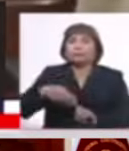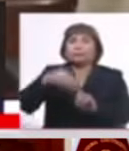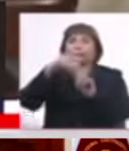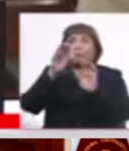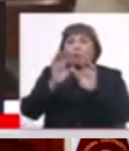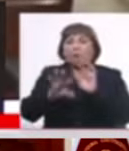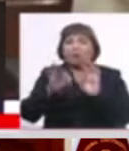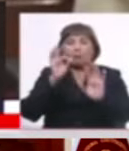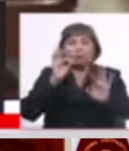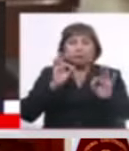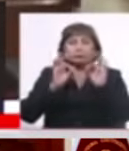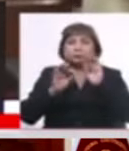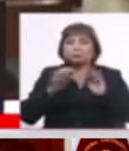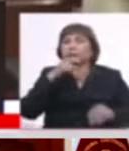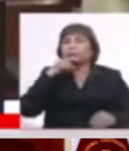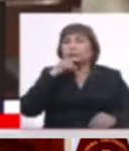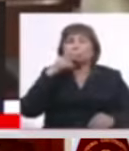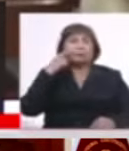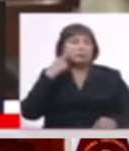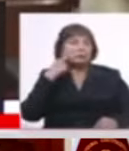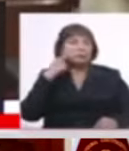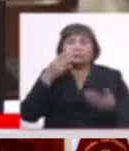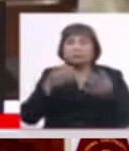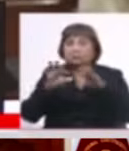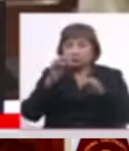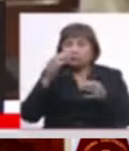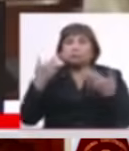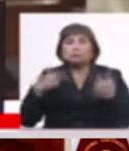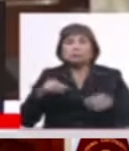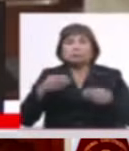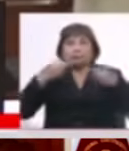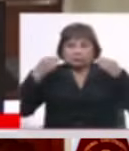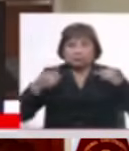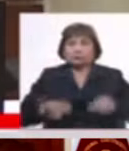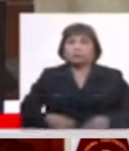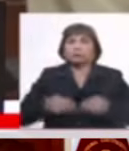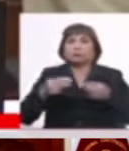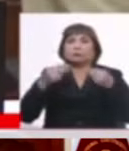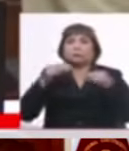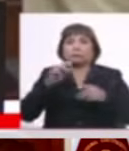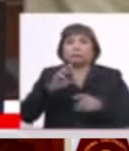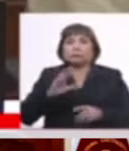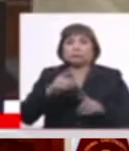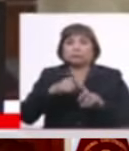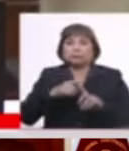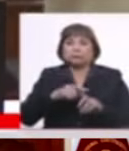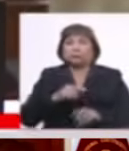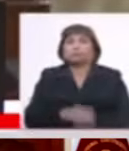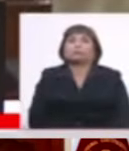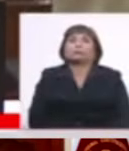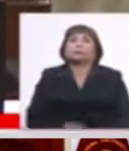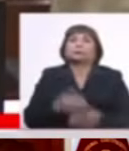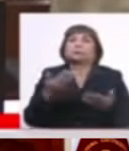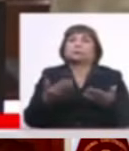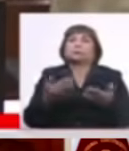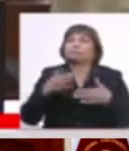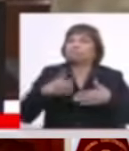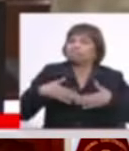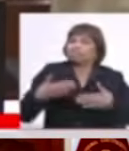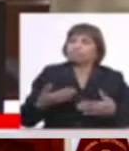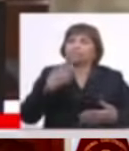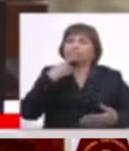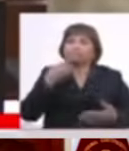selección de candidatas o candidatos aptos para la elección de magistrados del tribunal constitucional Se